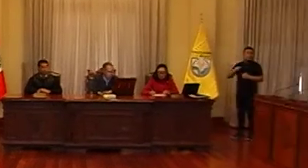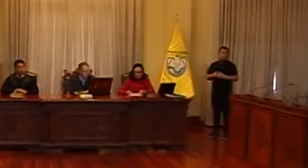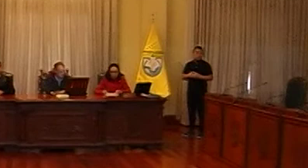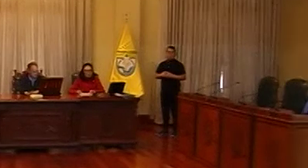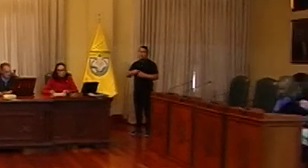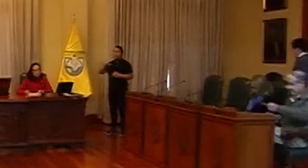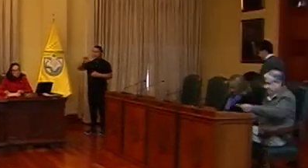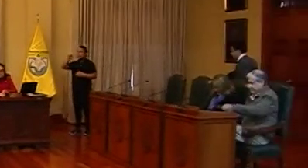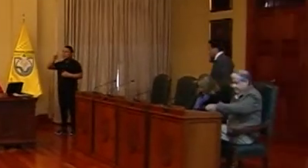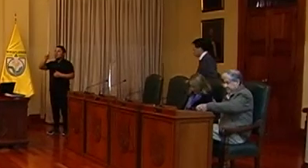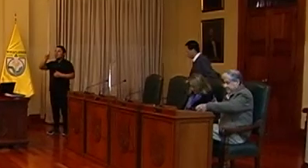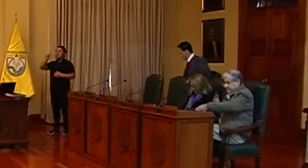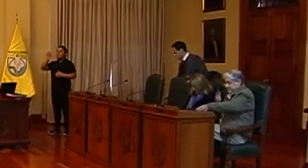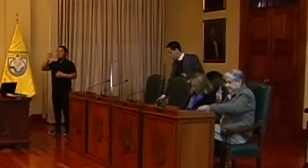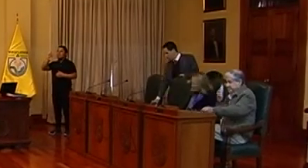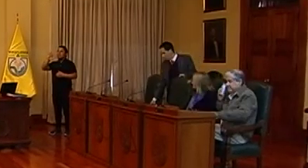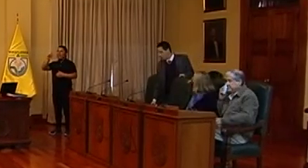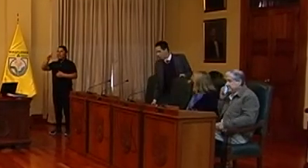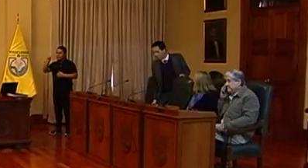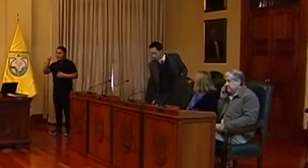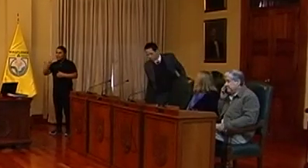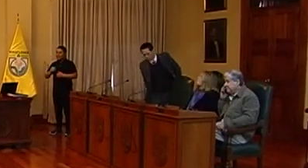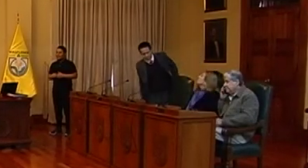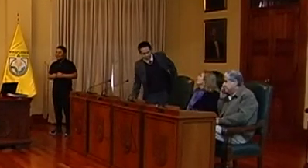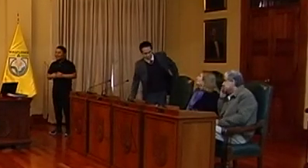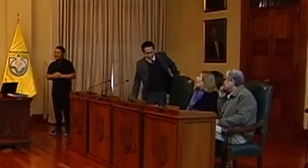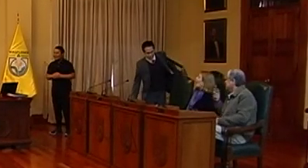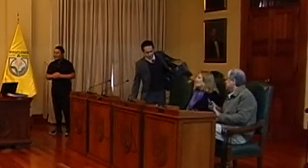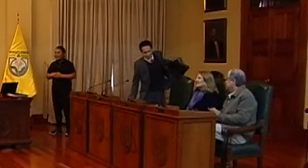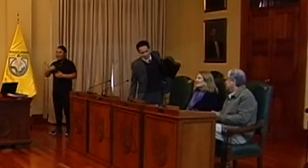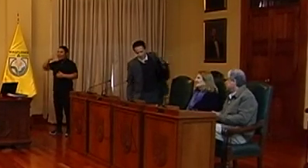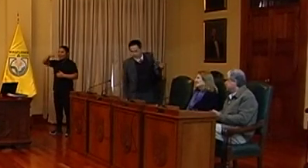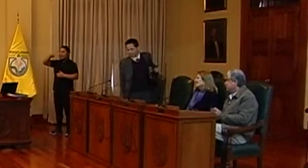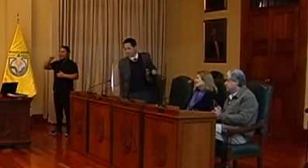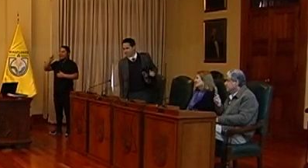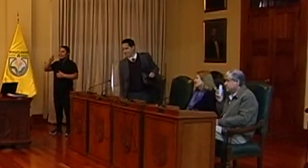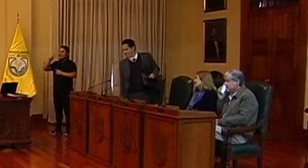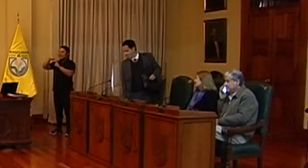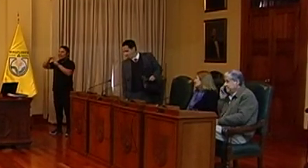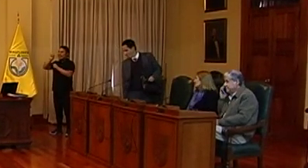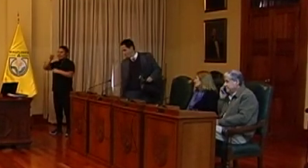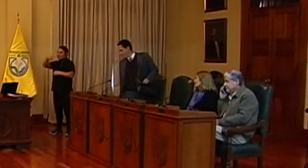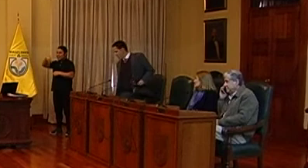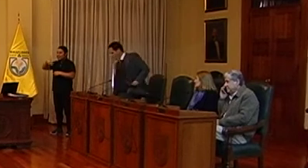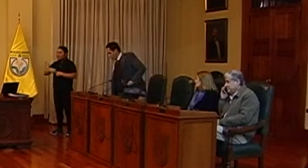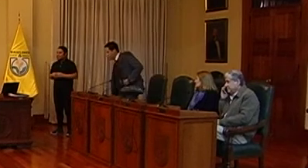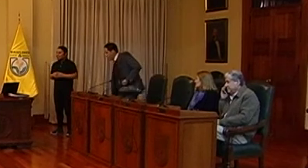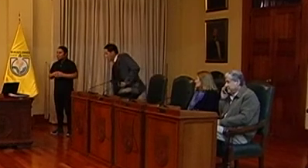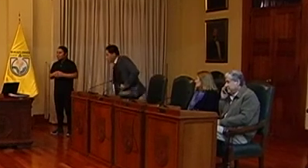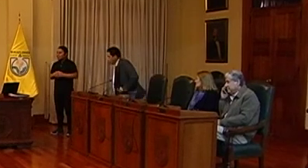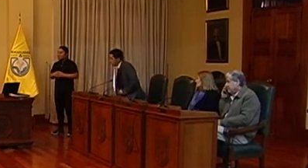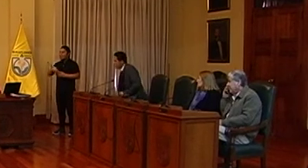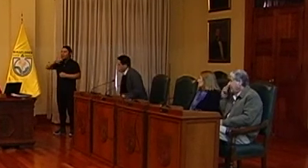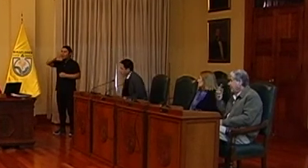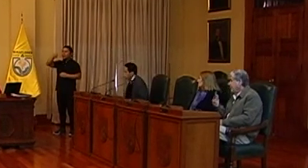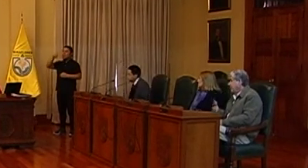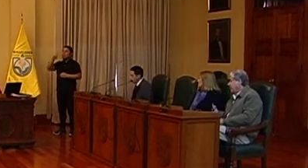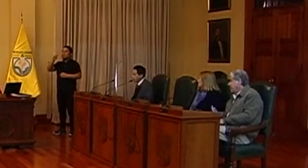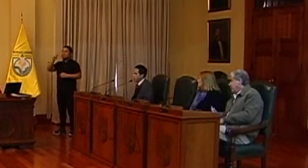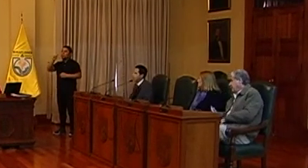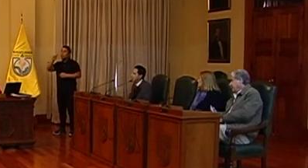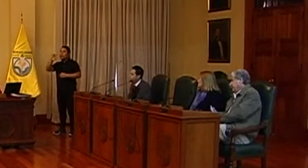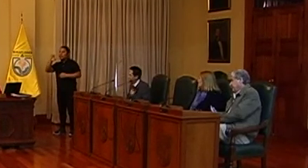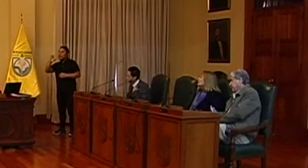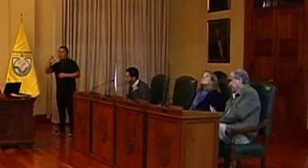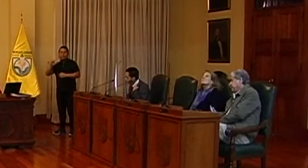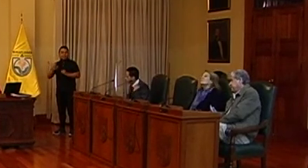Señor Alfredo Lee Gabriel. Señor Martín Bustamante Castro. Señor Jorge de Albertis González del